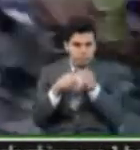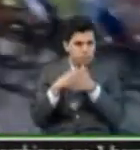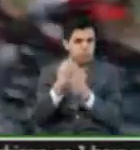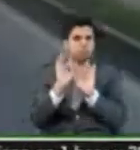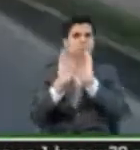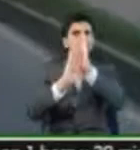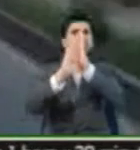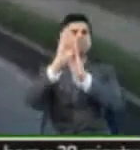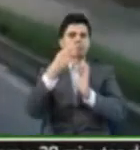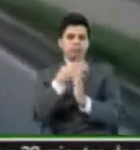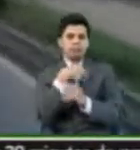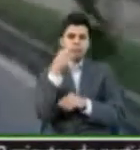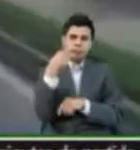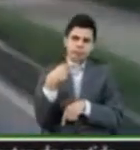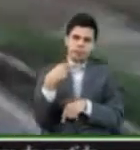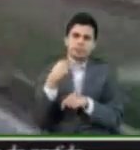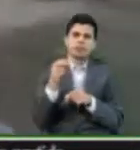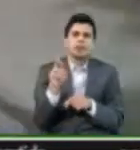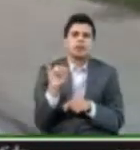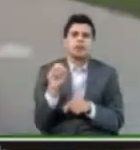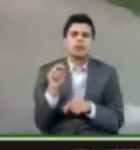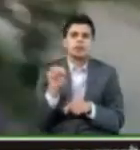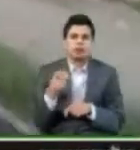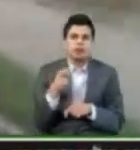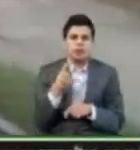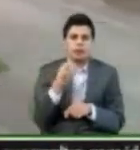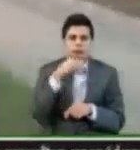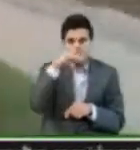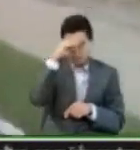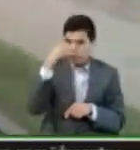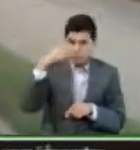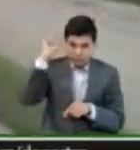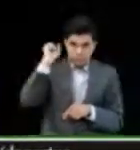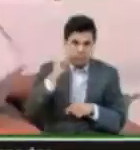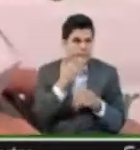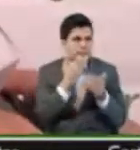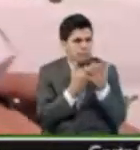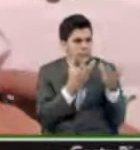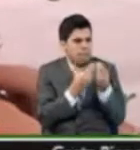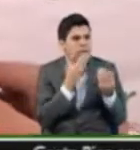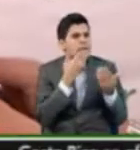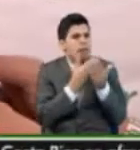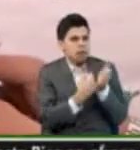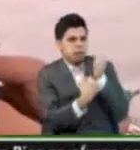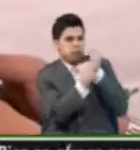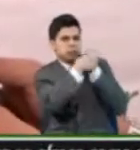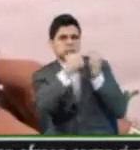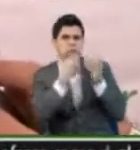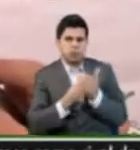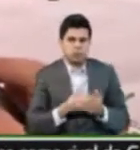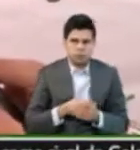tras quedar subcampeón en la clásica de Río Negro, agradeció a su equipo y patrocinadores. Pues yo lo conozco